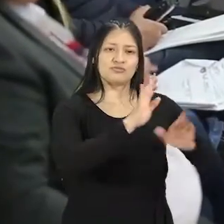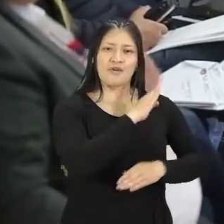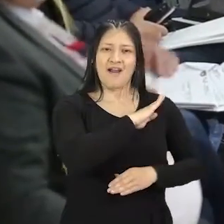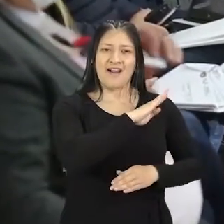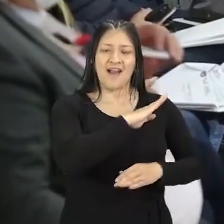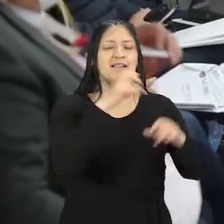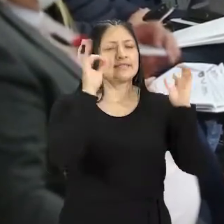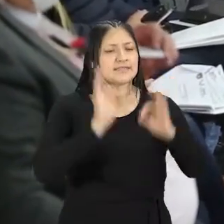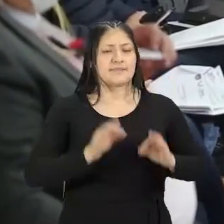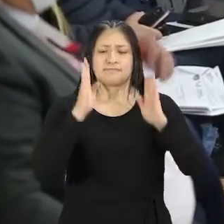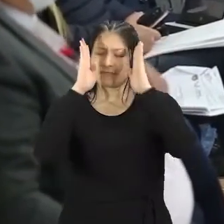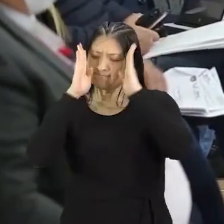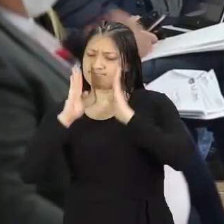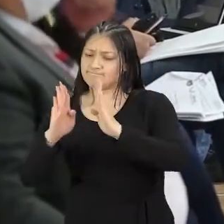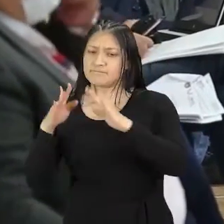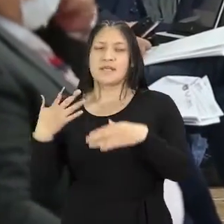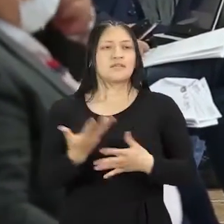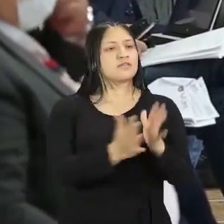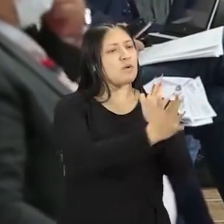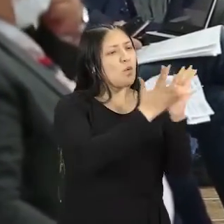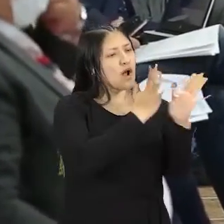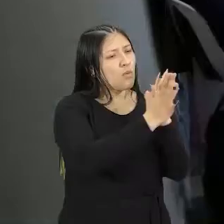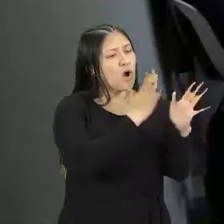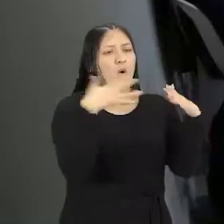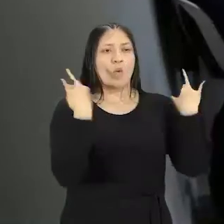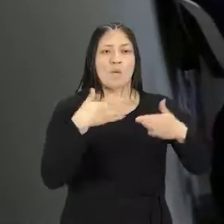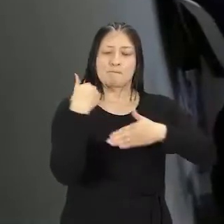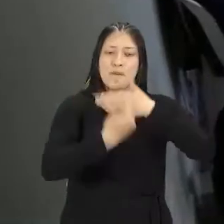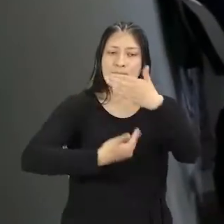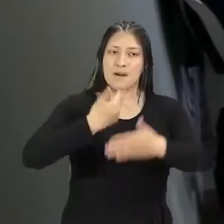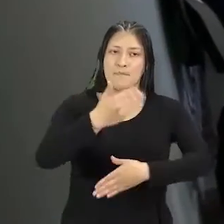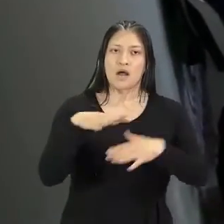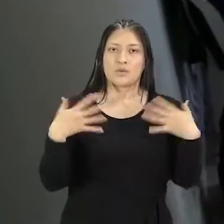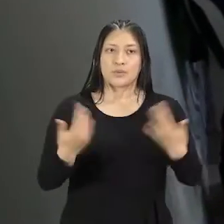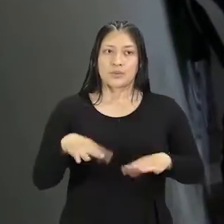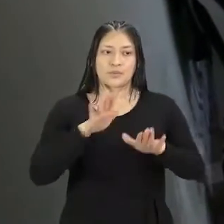pudieron darnos detalles sobre los avances que se han dado